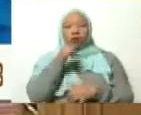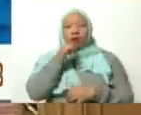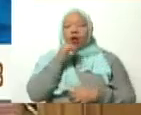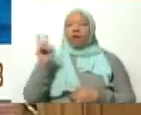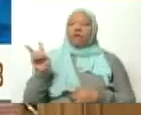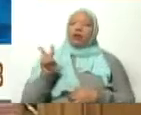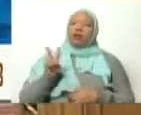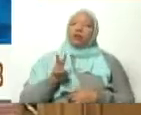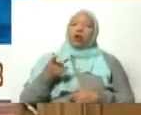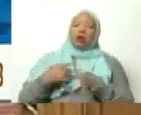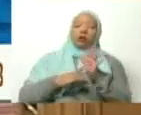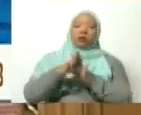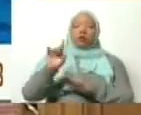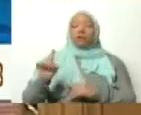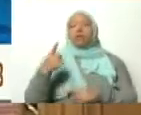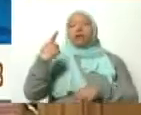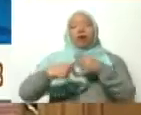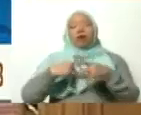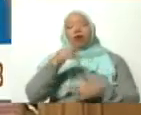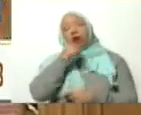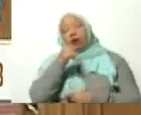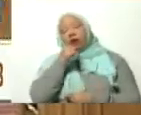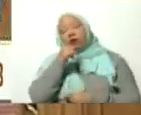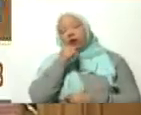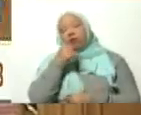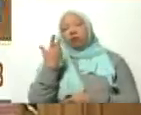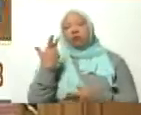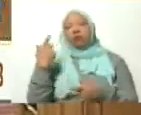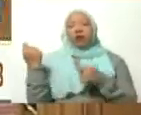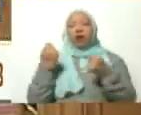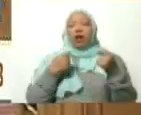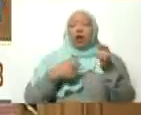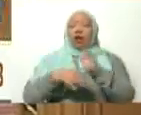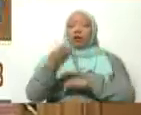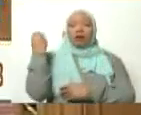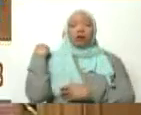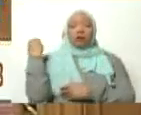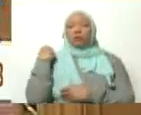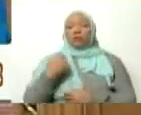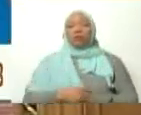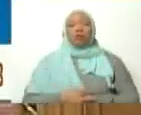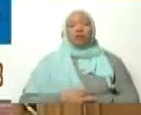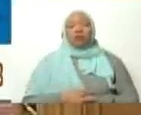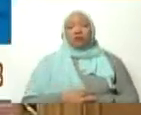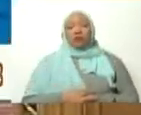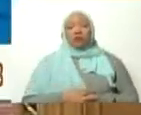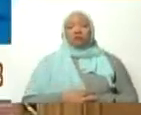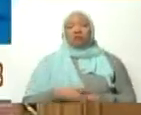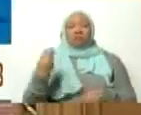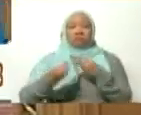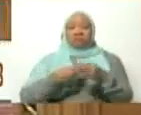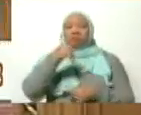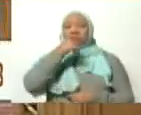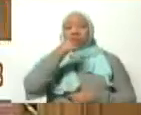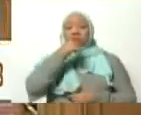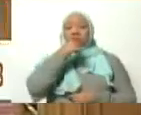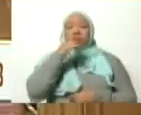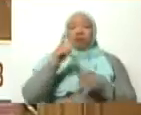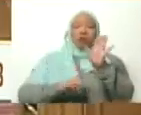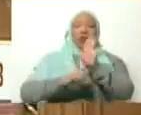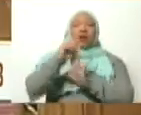Venezuela a dar los primeros pasos para depuntar, para levantar cabeza y echar a andar con un crecimiento